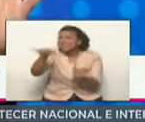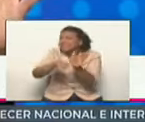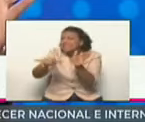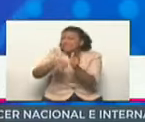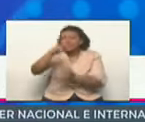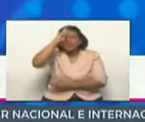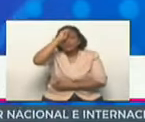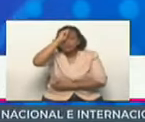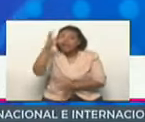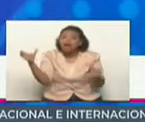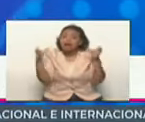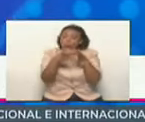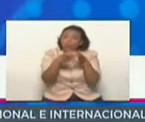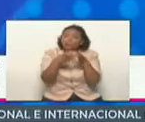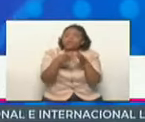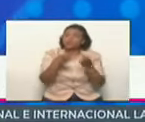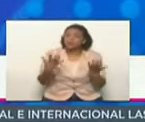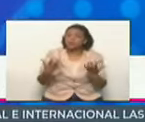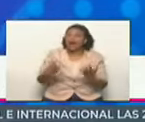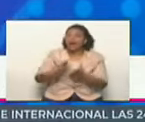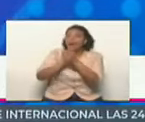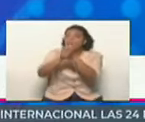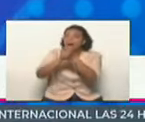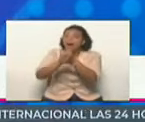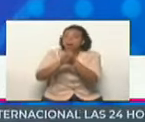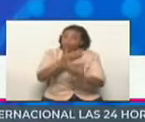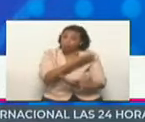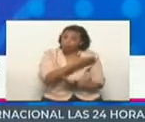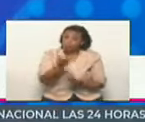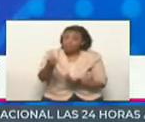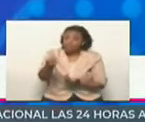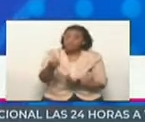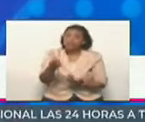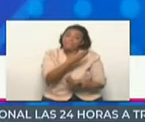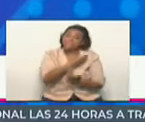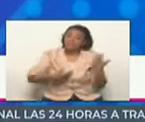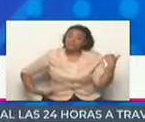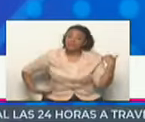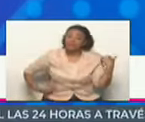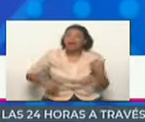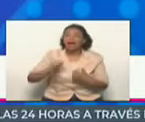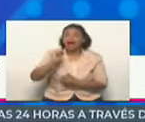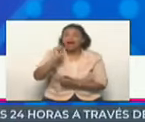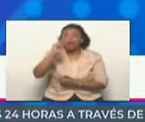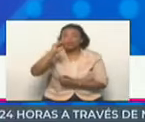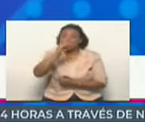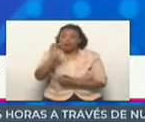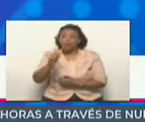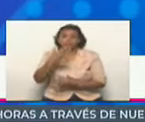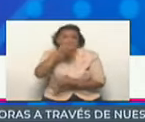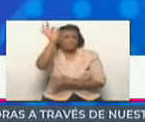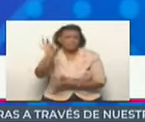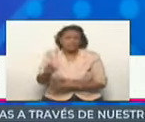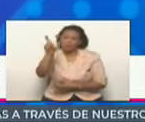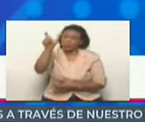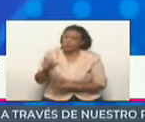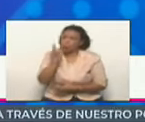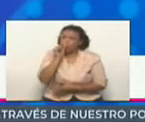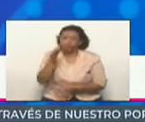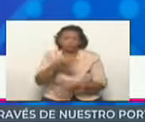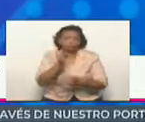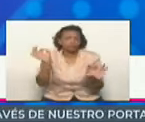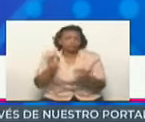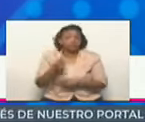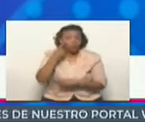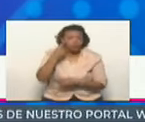estuve reunido con nuestro hermano mayor, el presidente Erdogan, extraordinario de verdad. Si ustedes